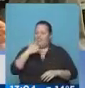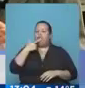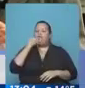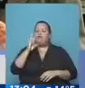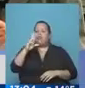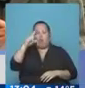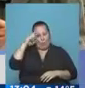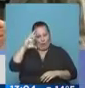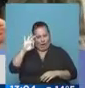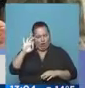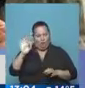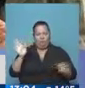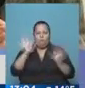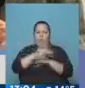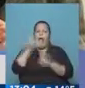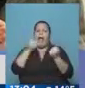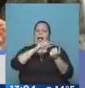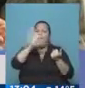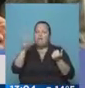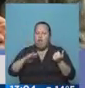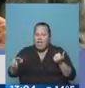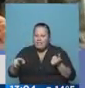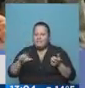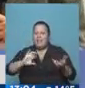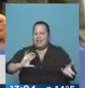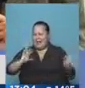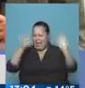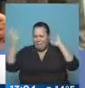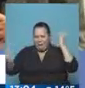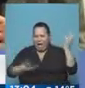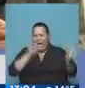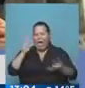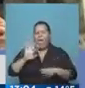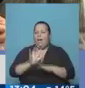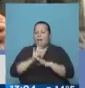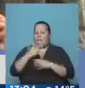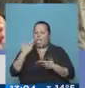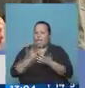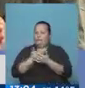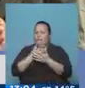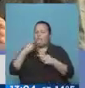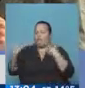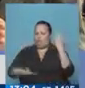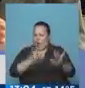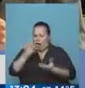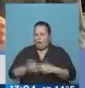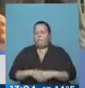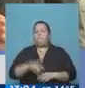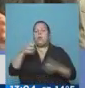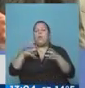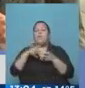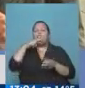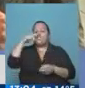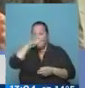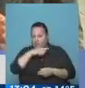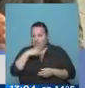el pollo se encontró con que su camioneta había sido siniestrada que estaba había sido víctima de un incendio un equipo de visión